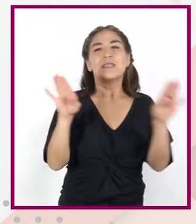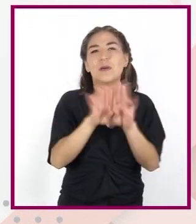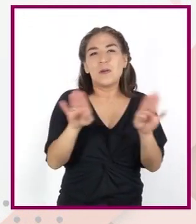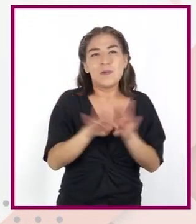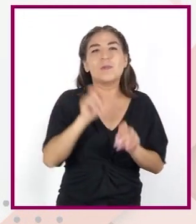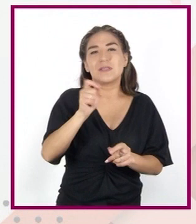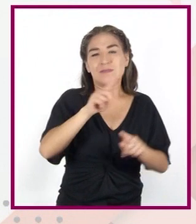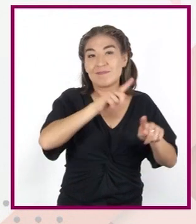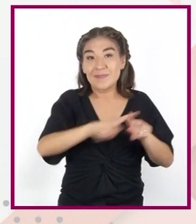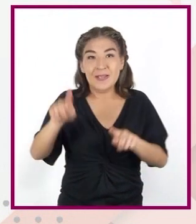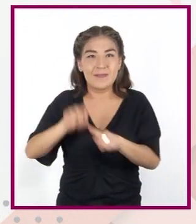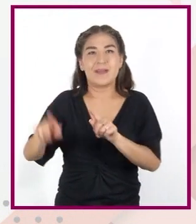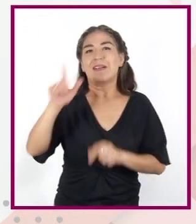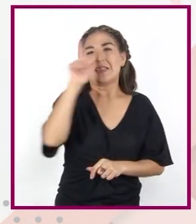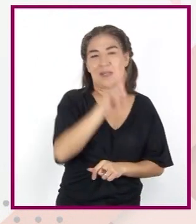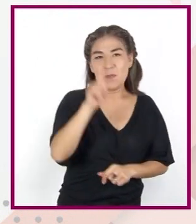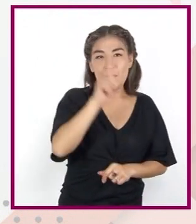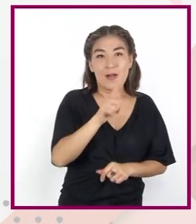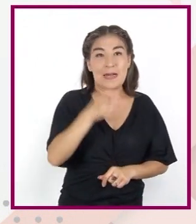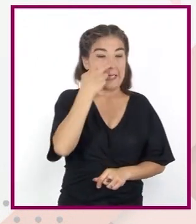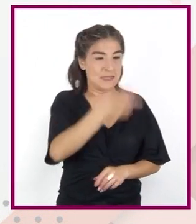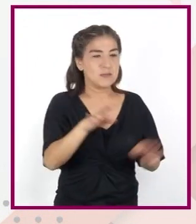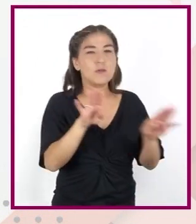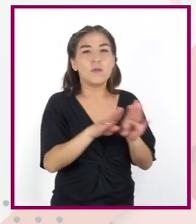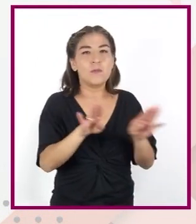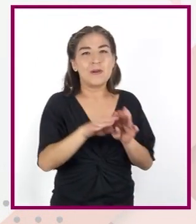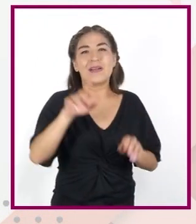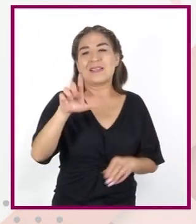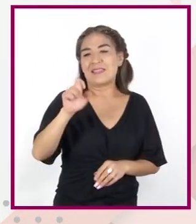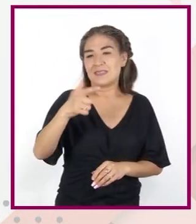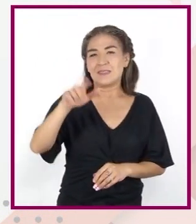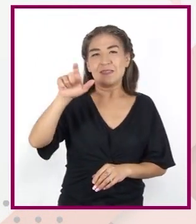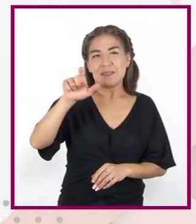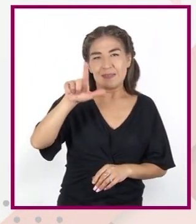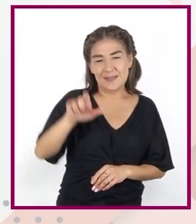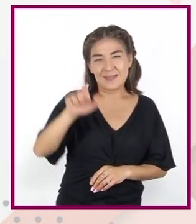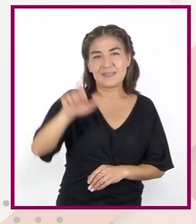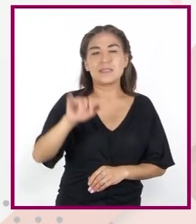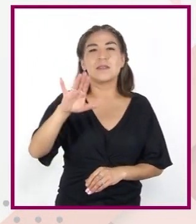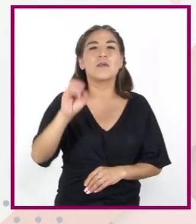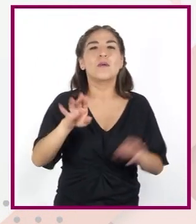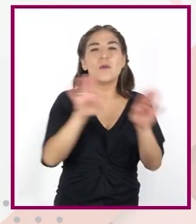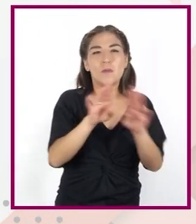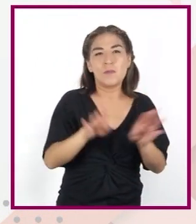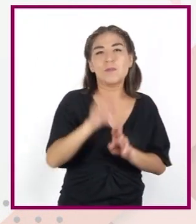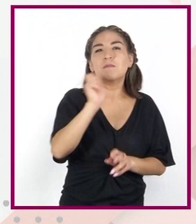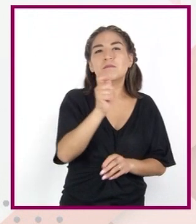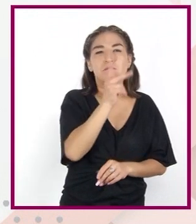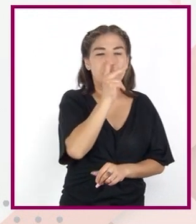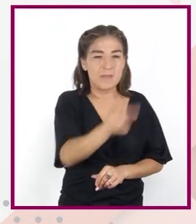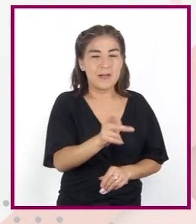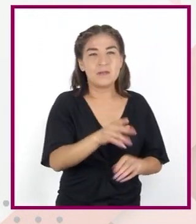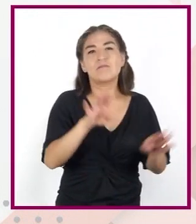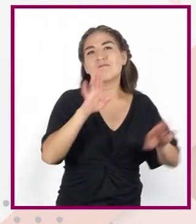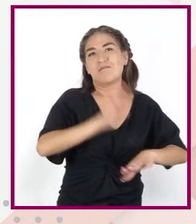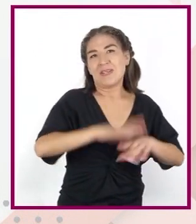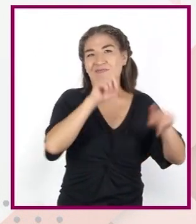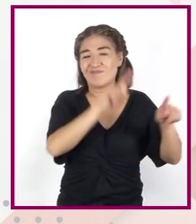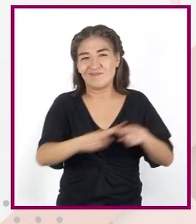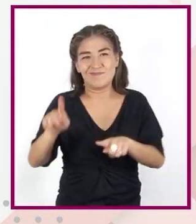de diversos lenguajes, de cuyo léxico y fórmulas expresivas se vale para convertirse en un